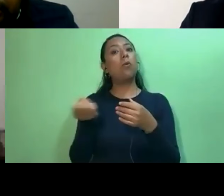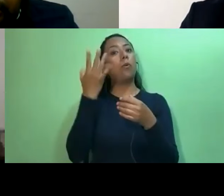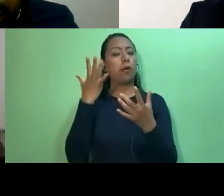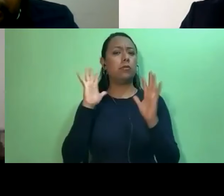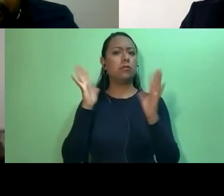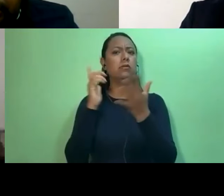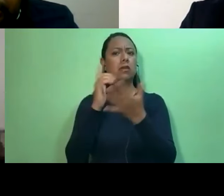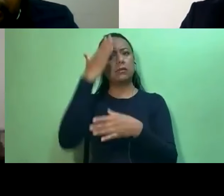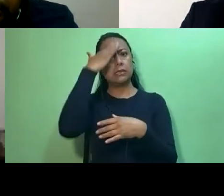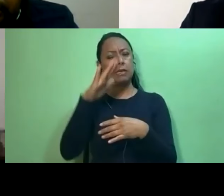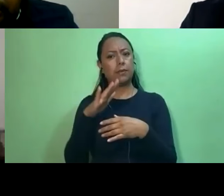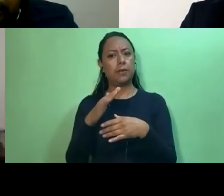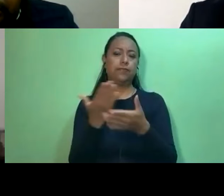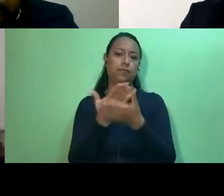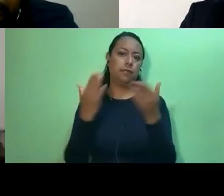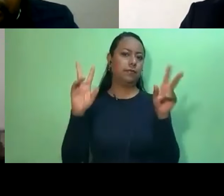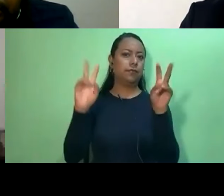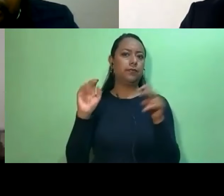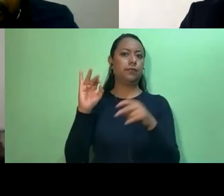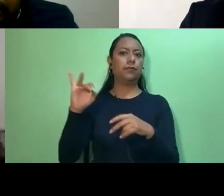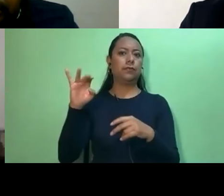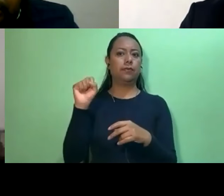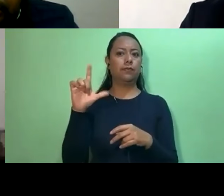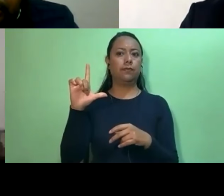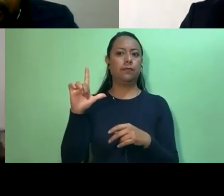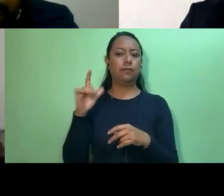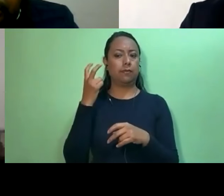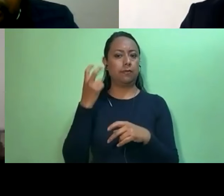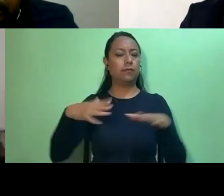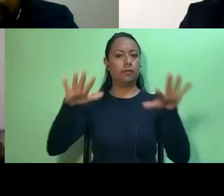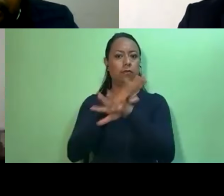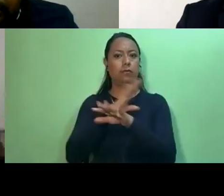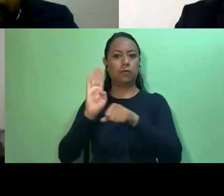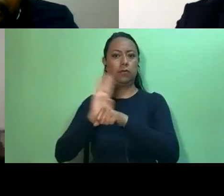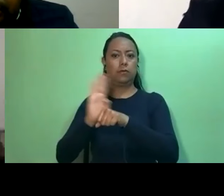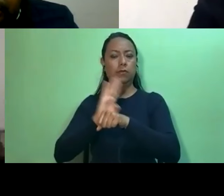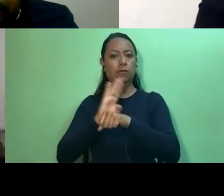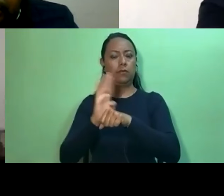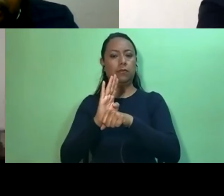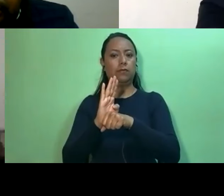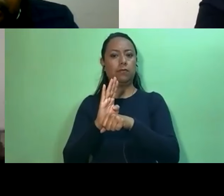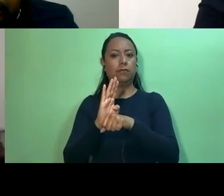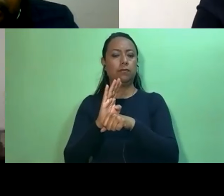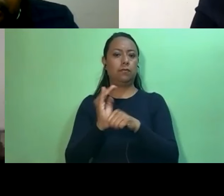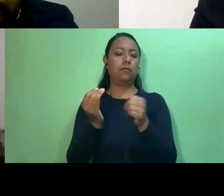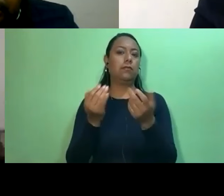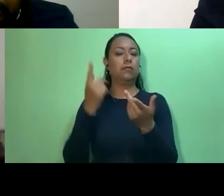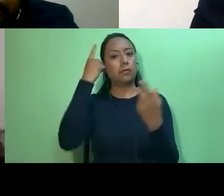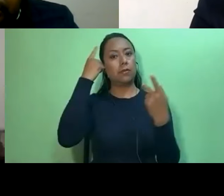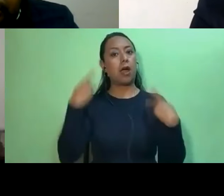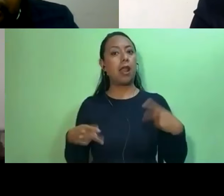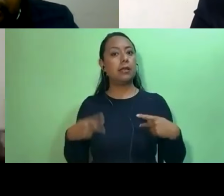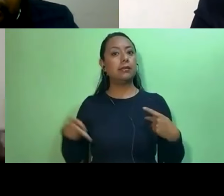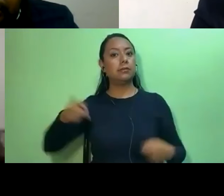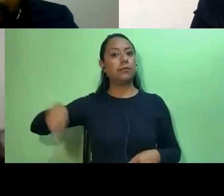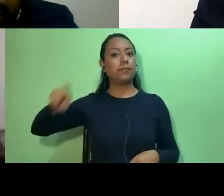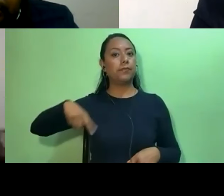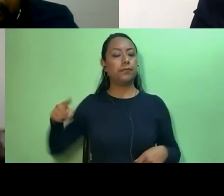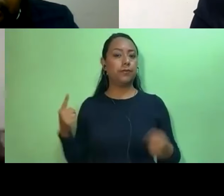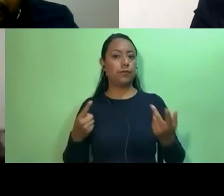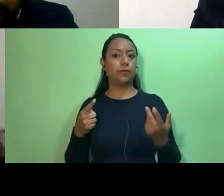fiscal esta modificación beneficia por lo demás al usuario de las